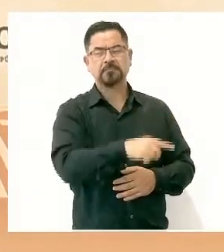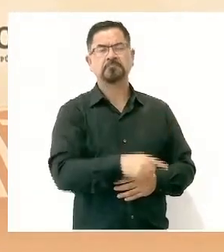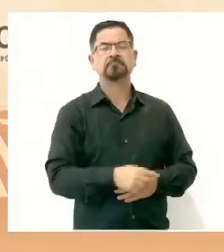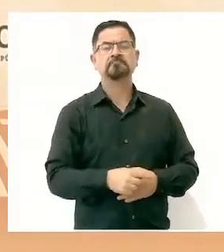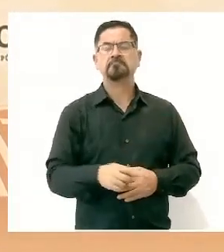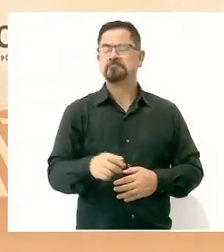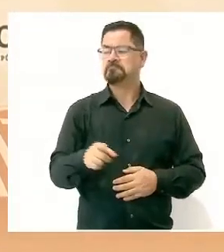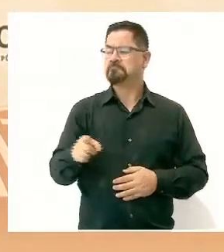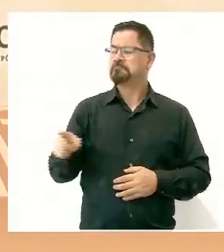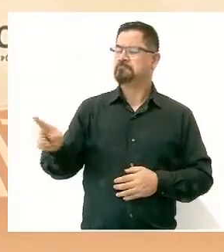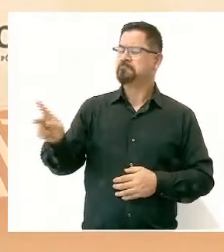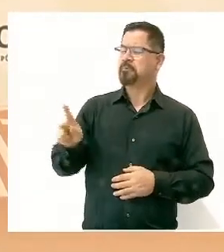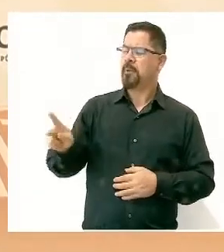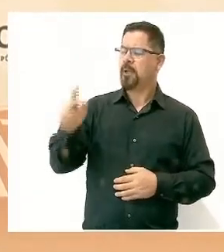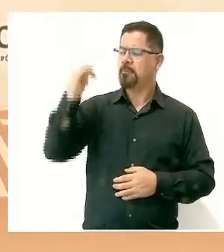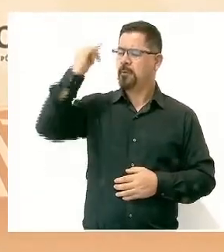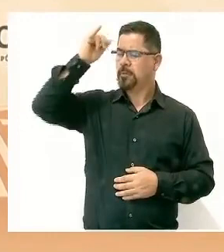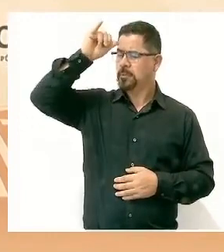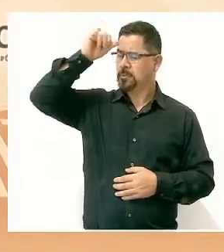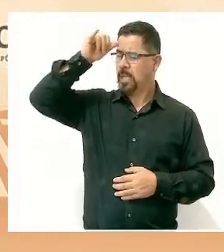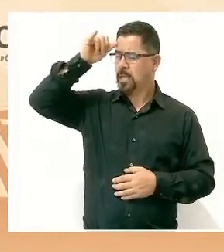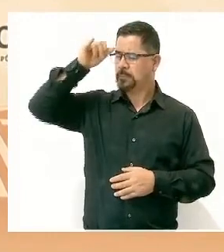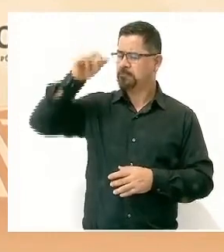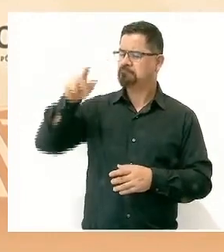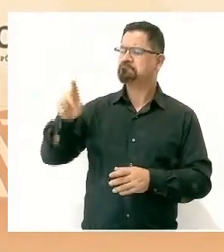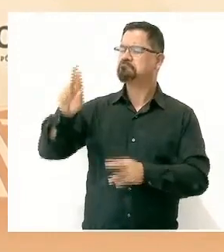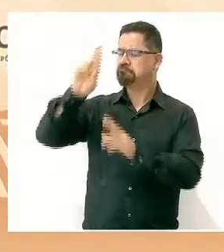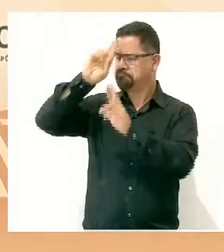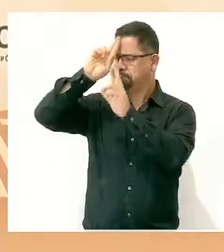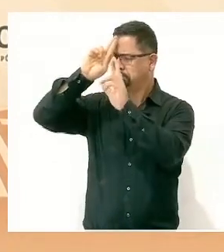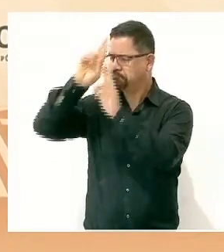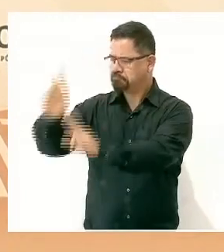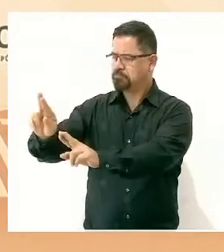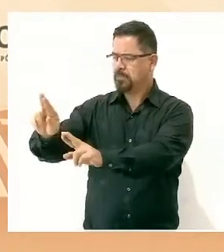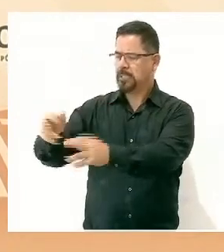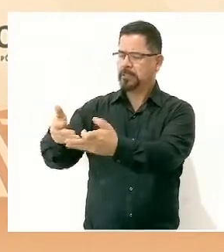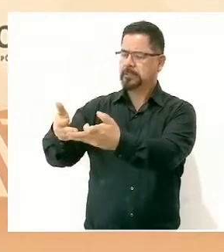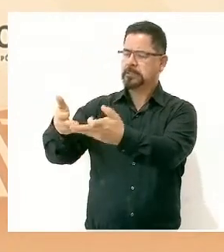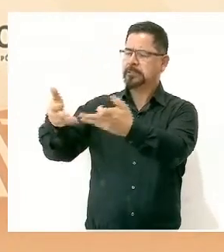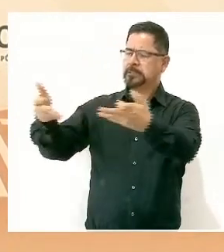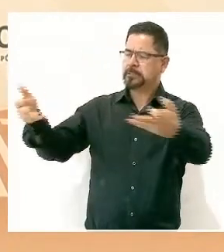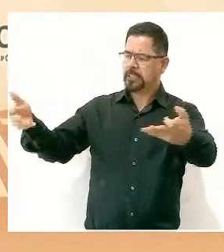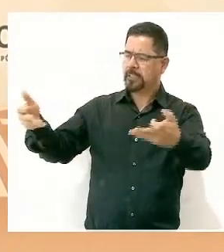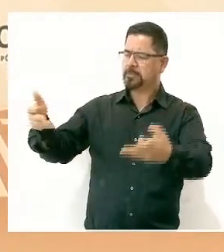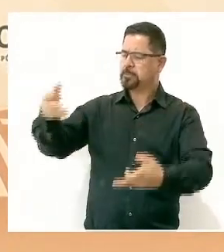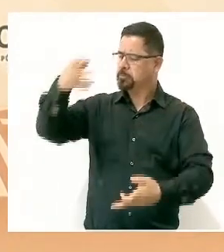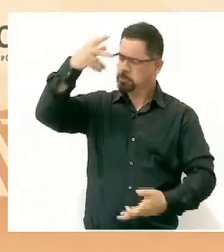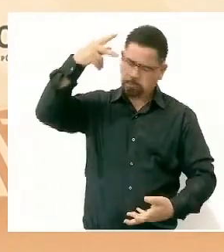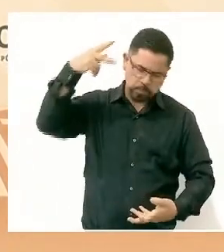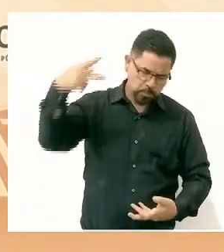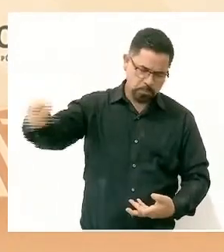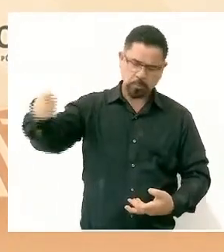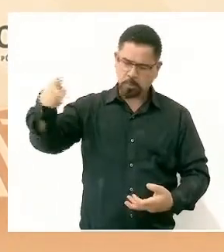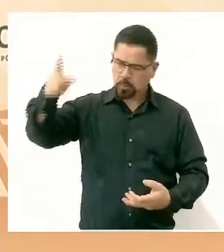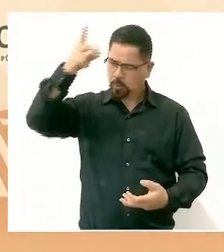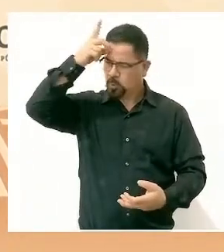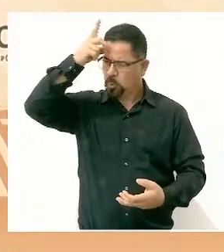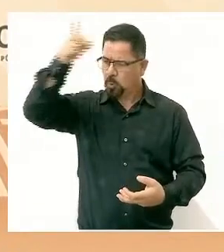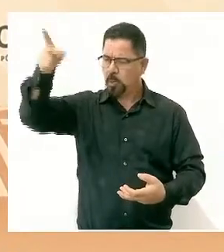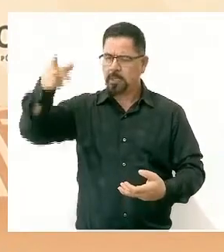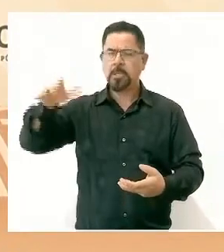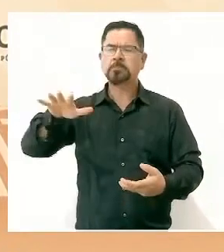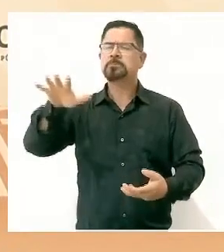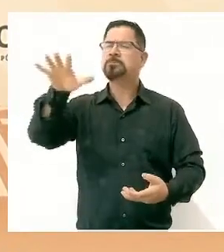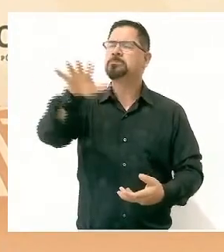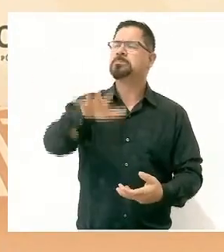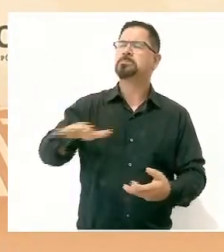a los yaquis como los dueños originarios de un vasto territorio y